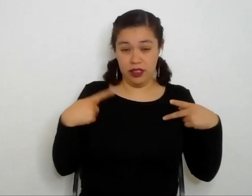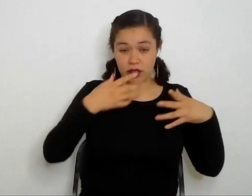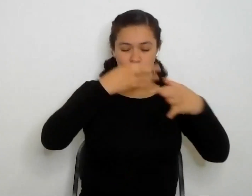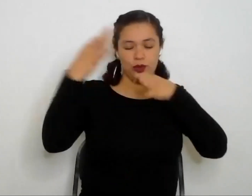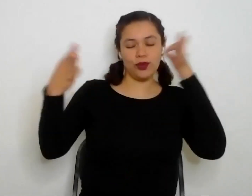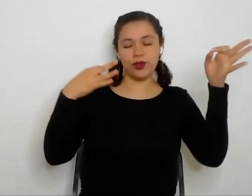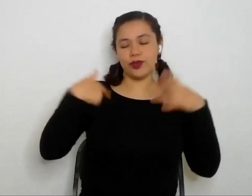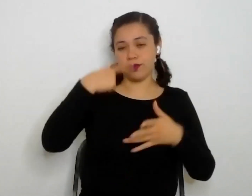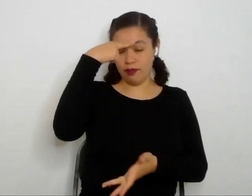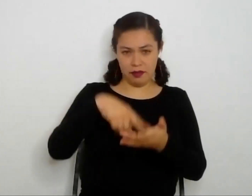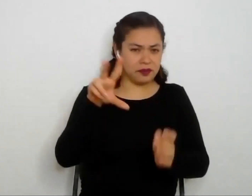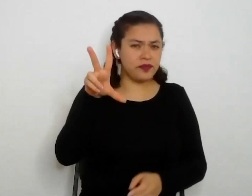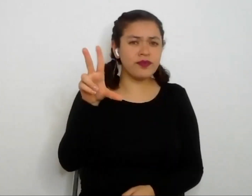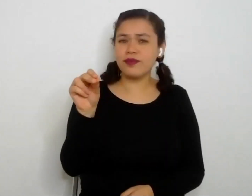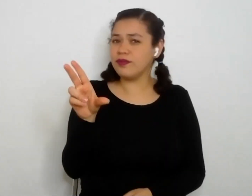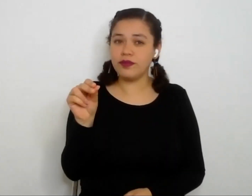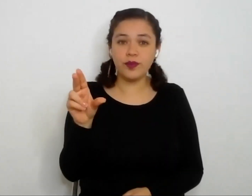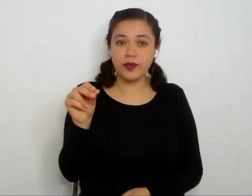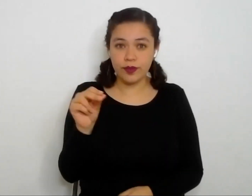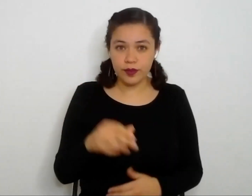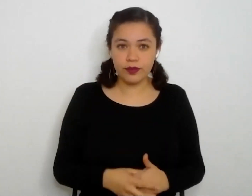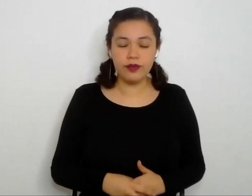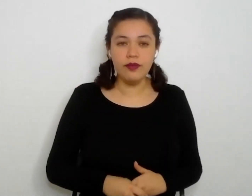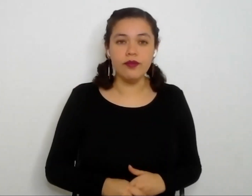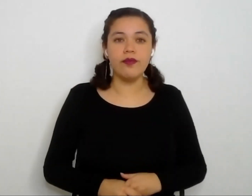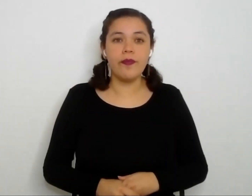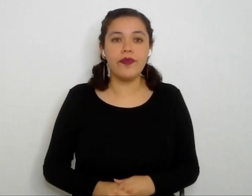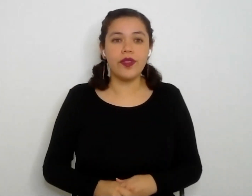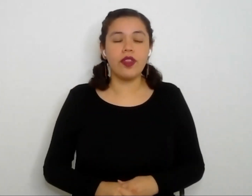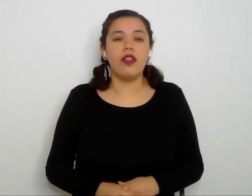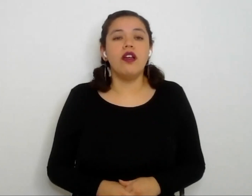que llevan las cuentas de las personas físicas.